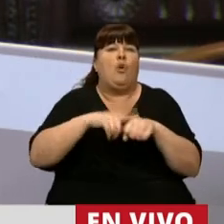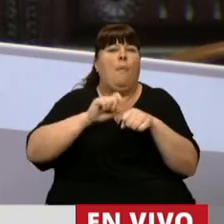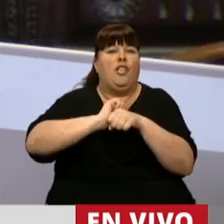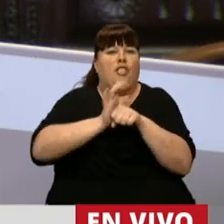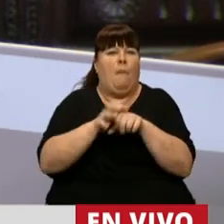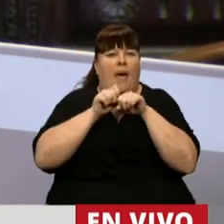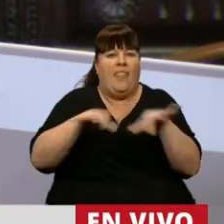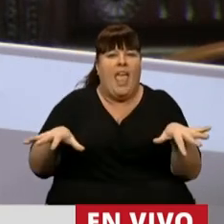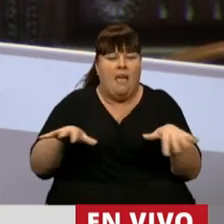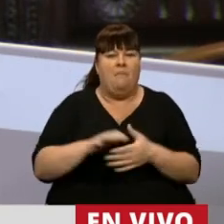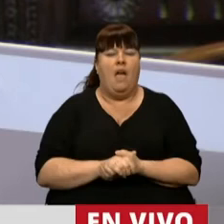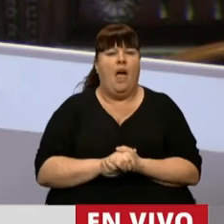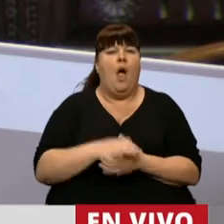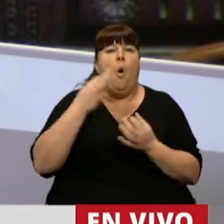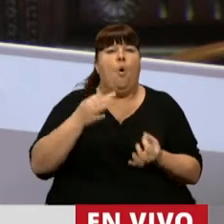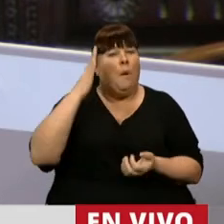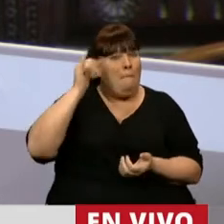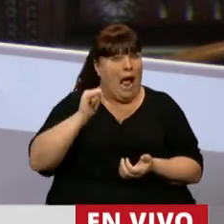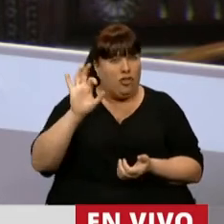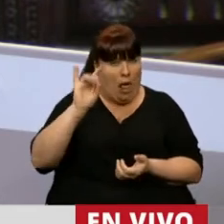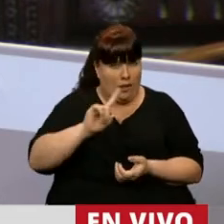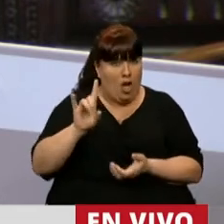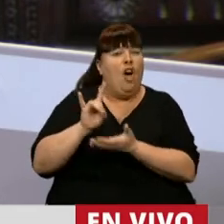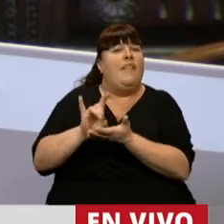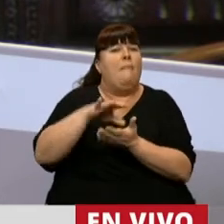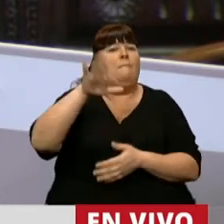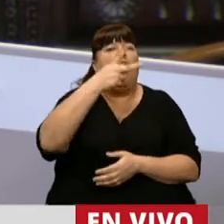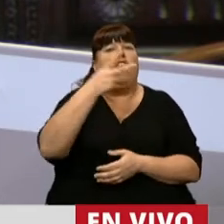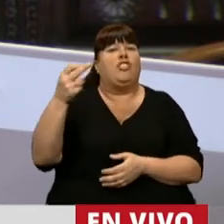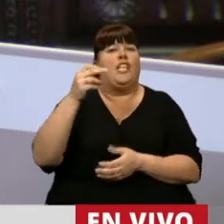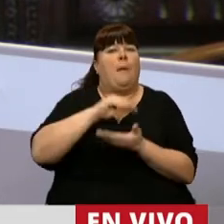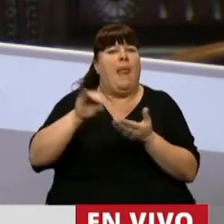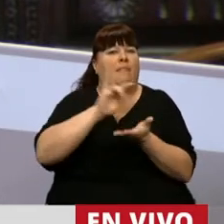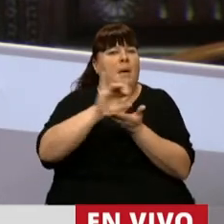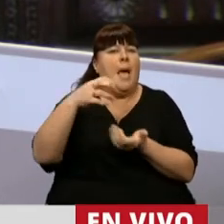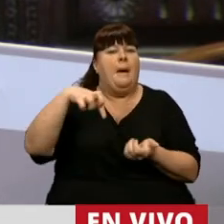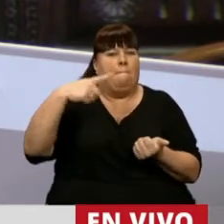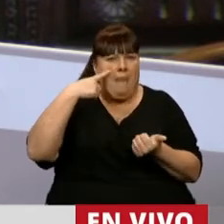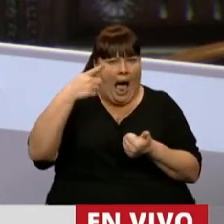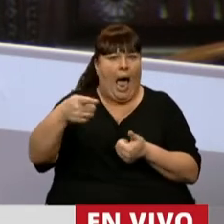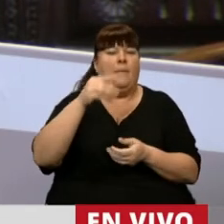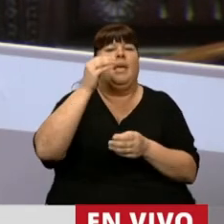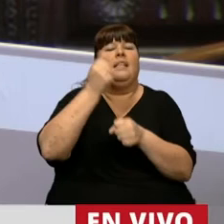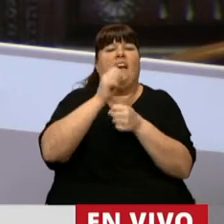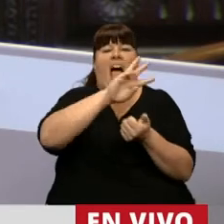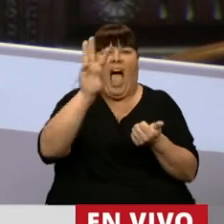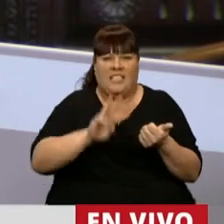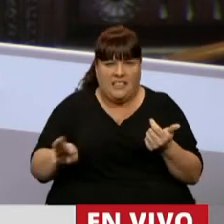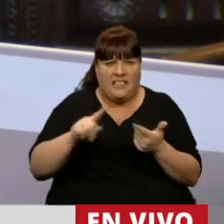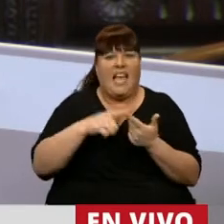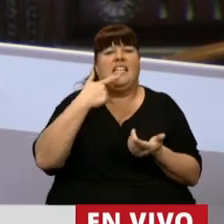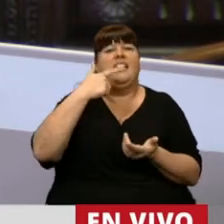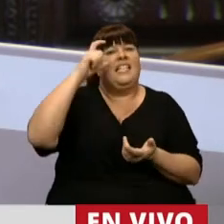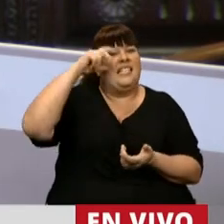una pandemia, y no solo en el mes de marzo despidió más de 200 trabajadores en el PAMI, trabajadores del ANSES,